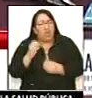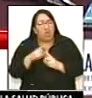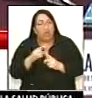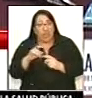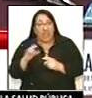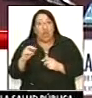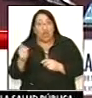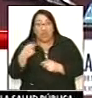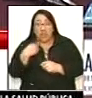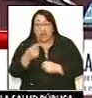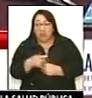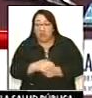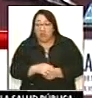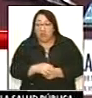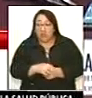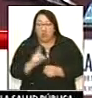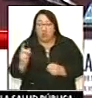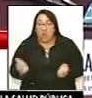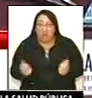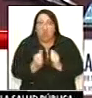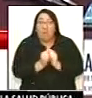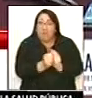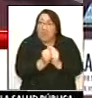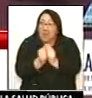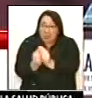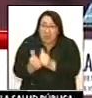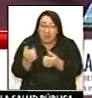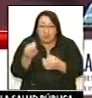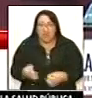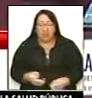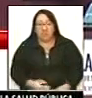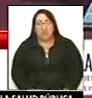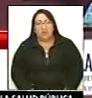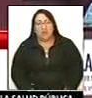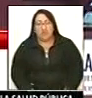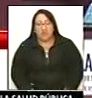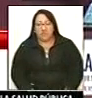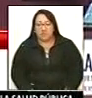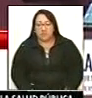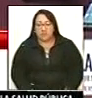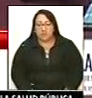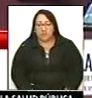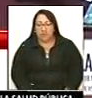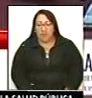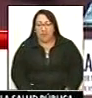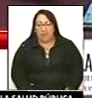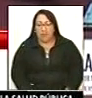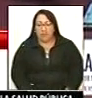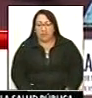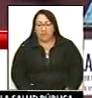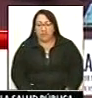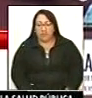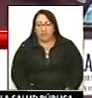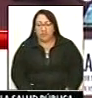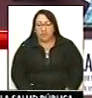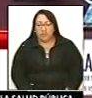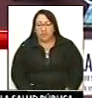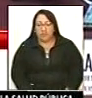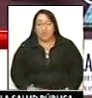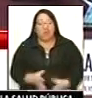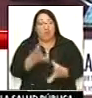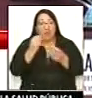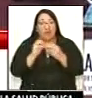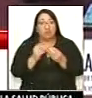lo ha planteado el Contralor, no acompaña en forma predecida, para prevenir ese tipo de cosas, asesorarse. En